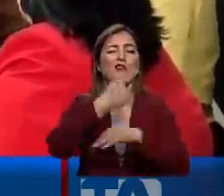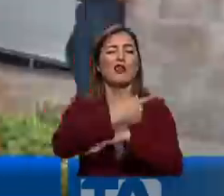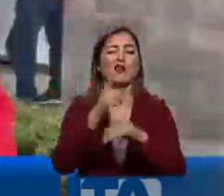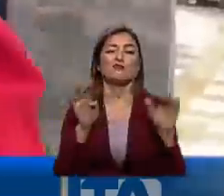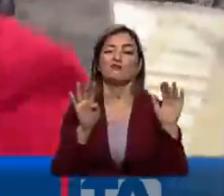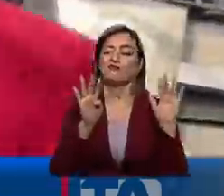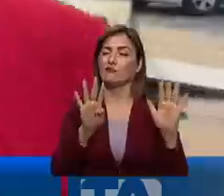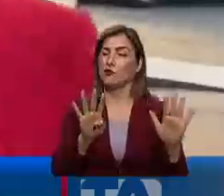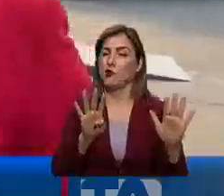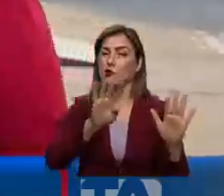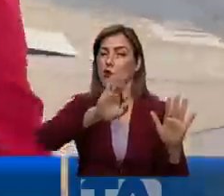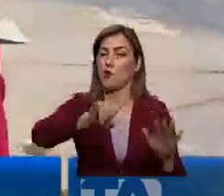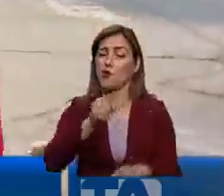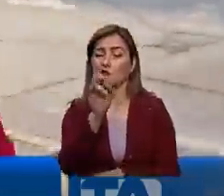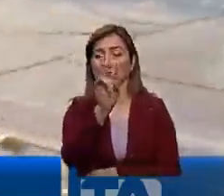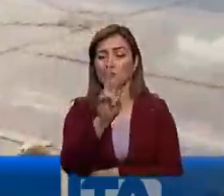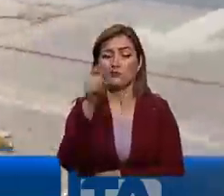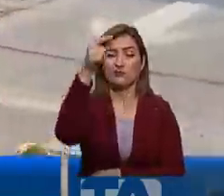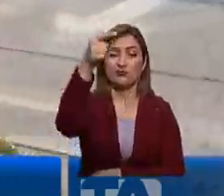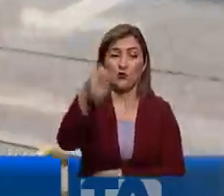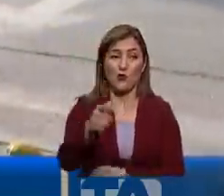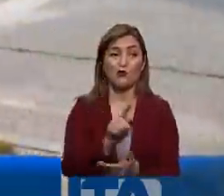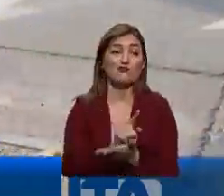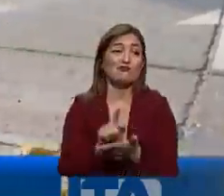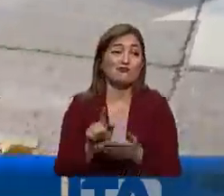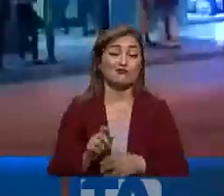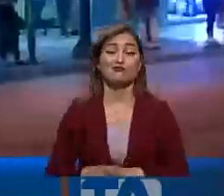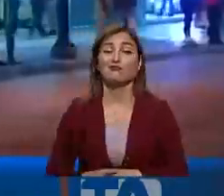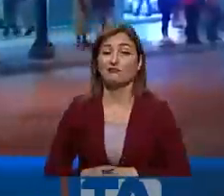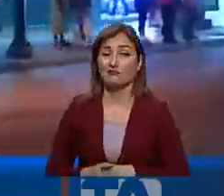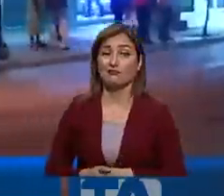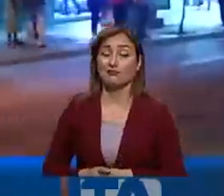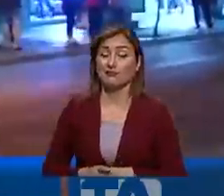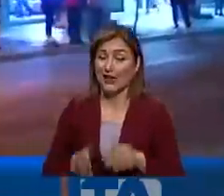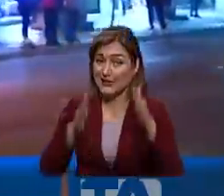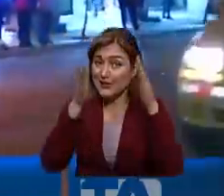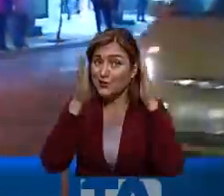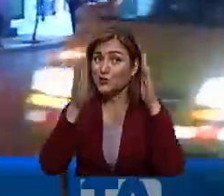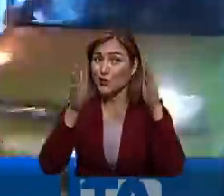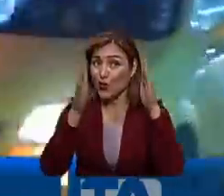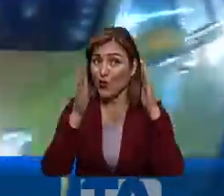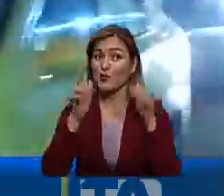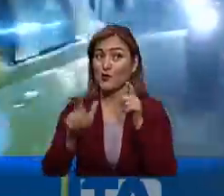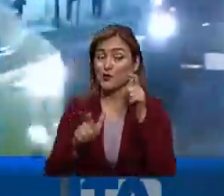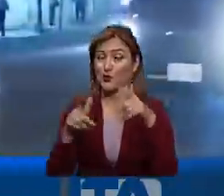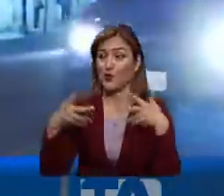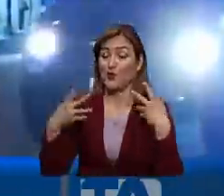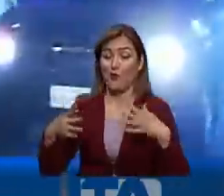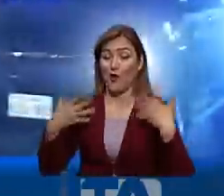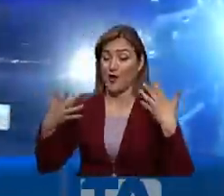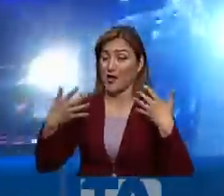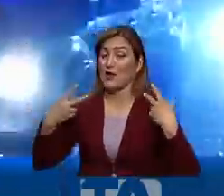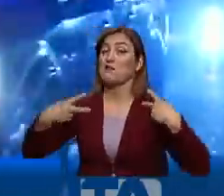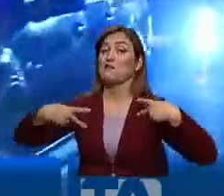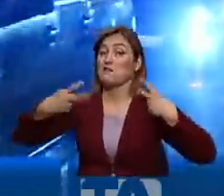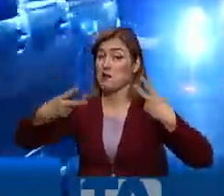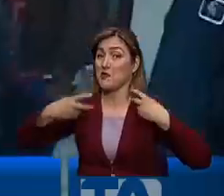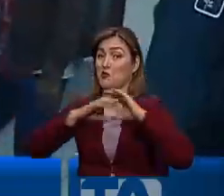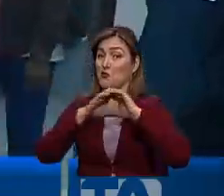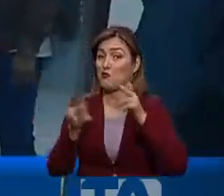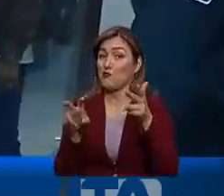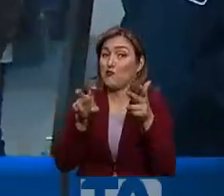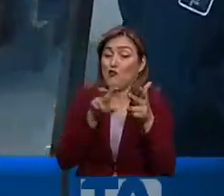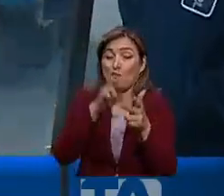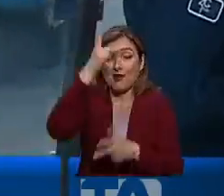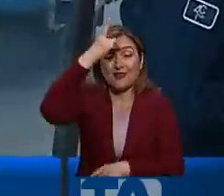es decir, entre jueves y viernes de la próxima semana. Y mientras tanto, presten mucha atención quienes habitan en Guayaquil y se movilizan en buses urbanos.